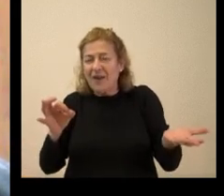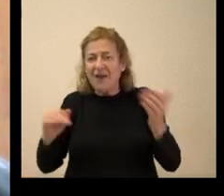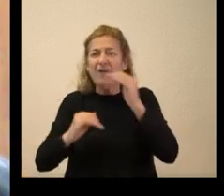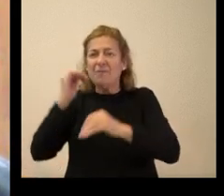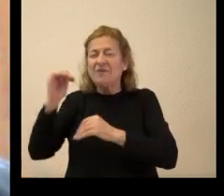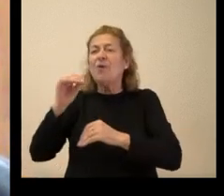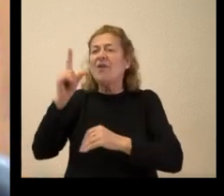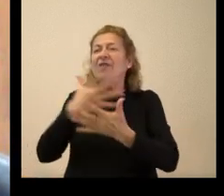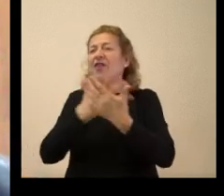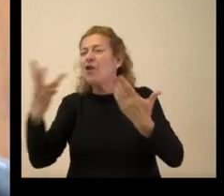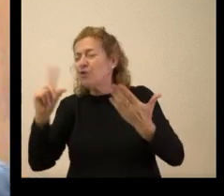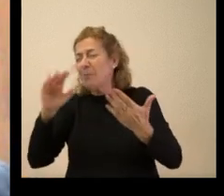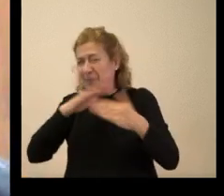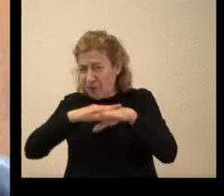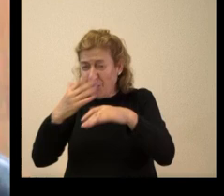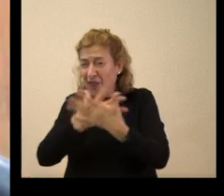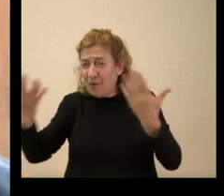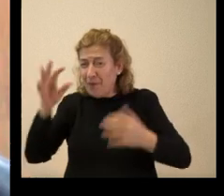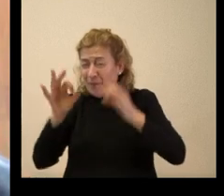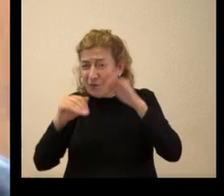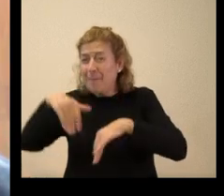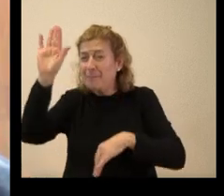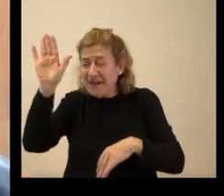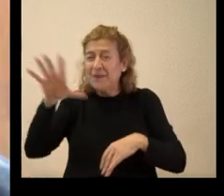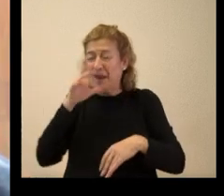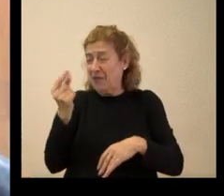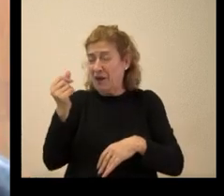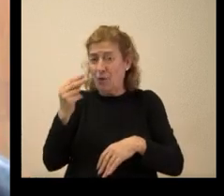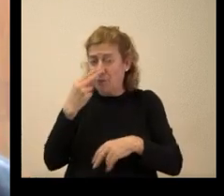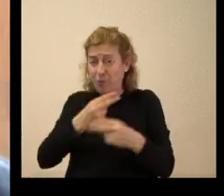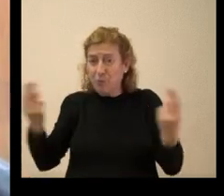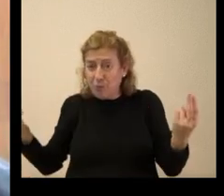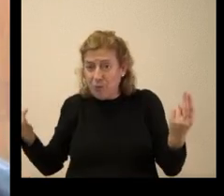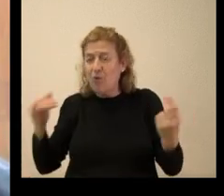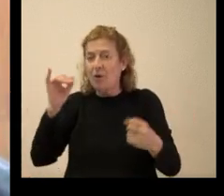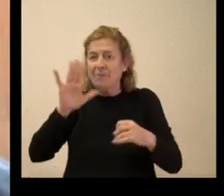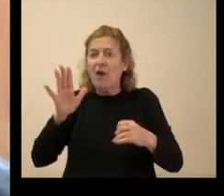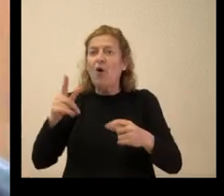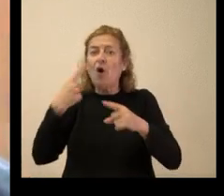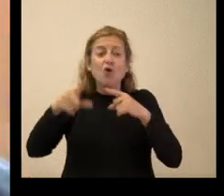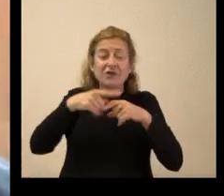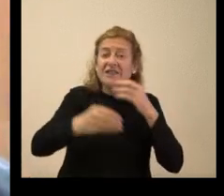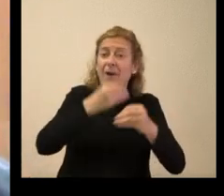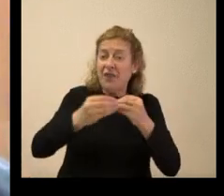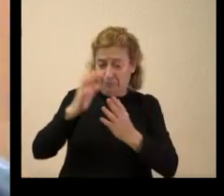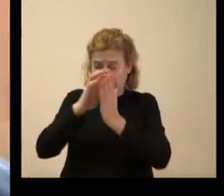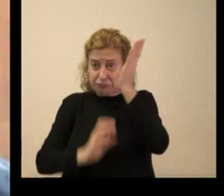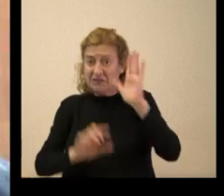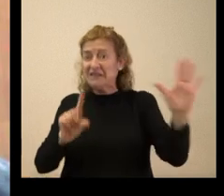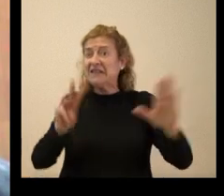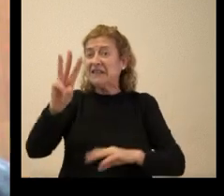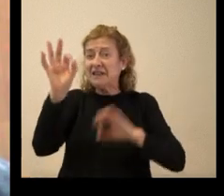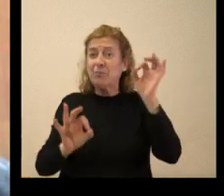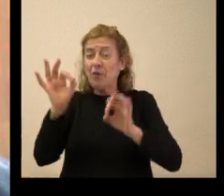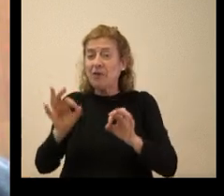18% un 19% más de coste para el dinero público y sin embargo los procedimientos se reducen un 63%